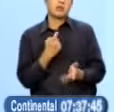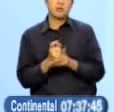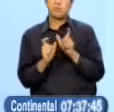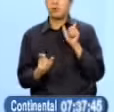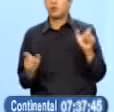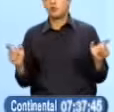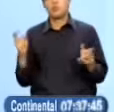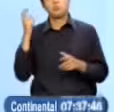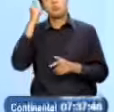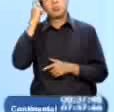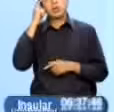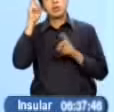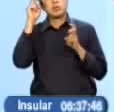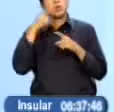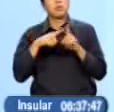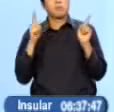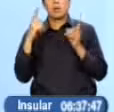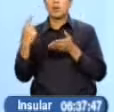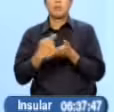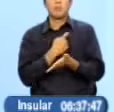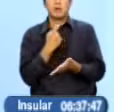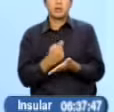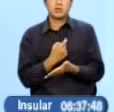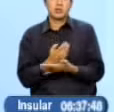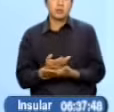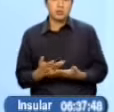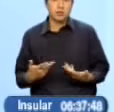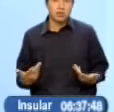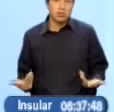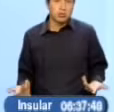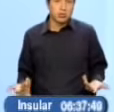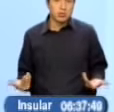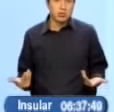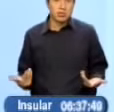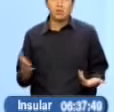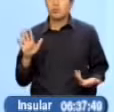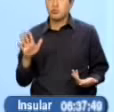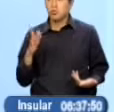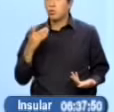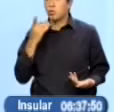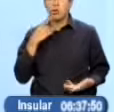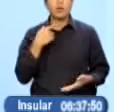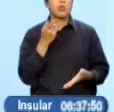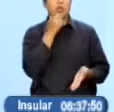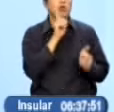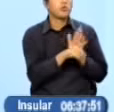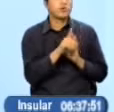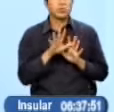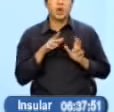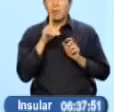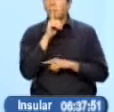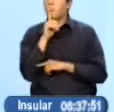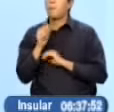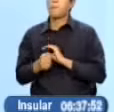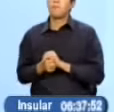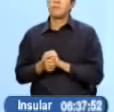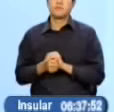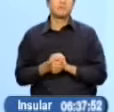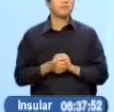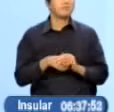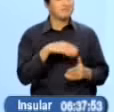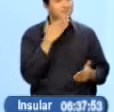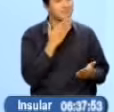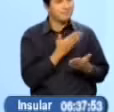personas que piensan entre comillas diferente solamente porque lanzan acusaciones y luego no quieren hacerse responsables de sus actos